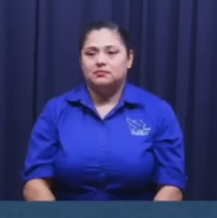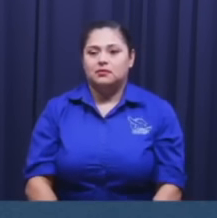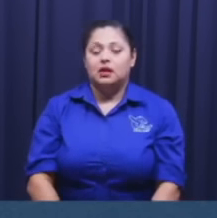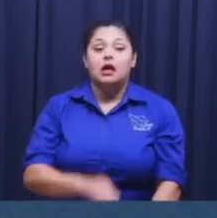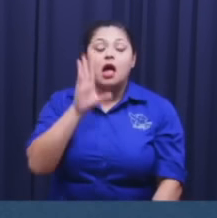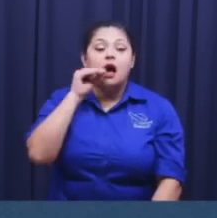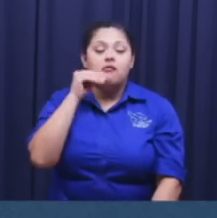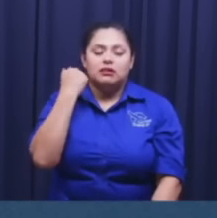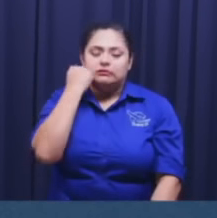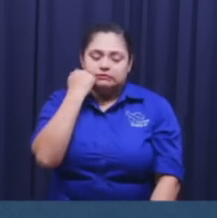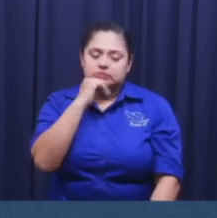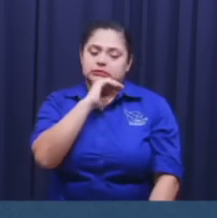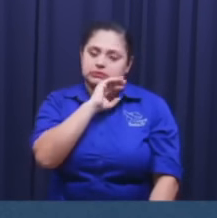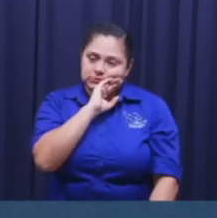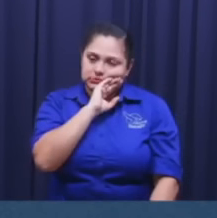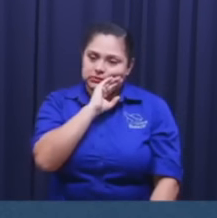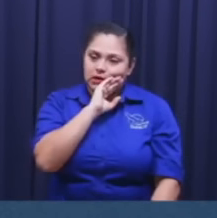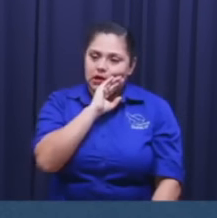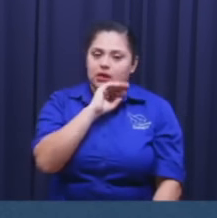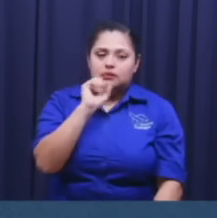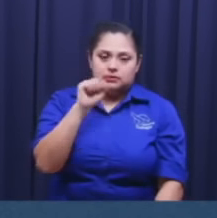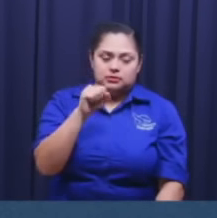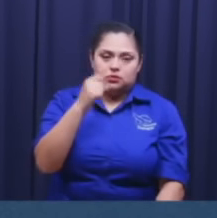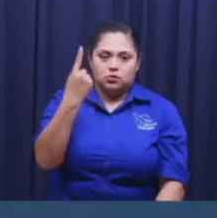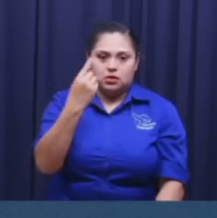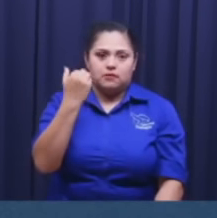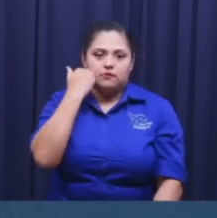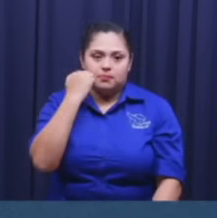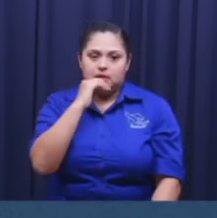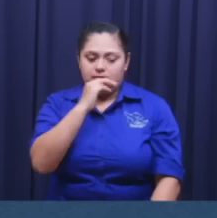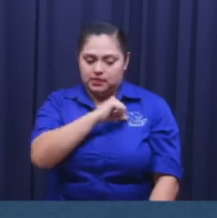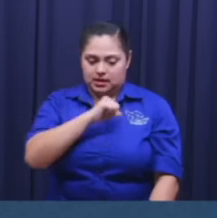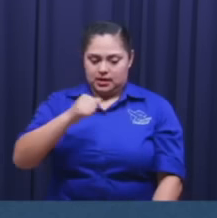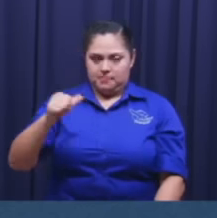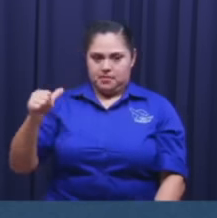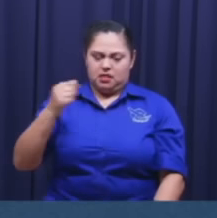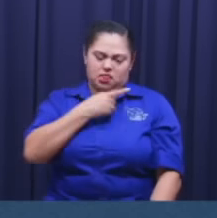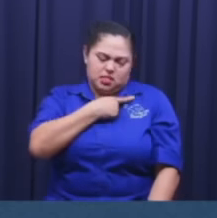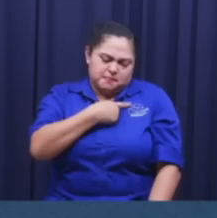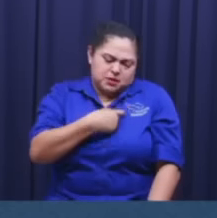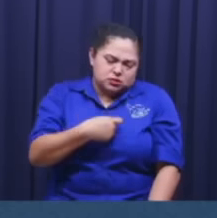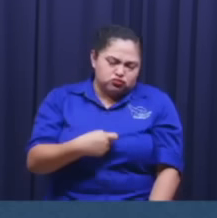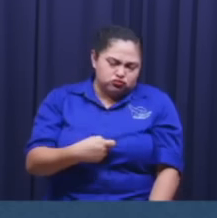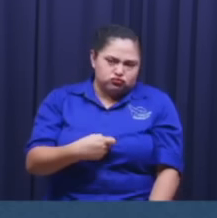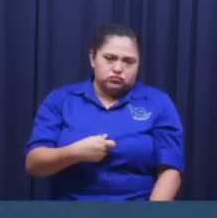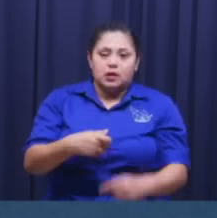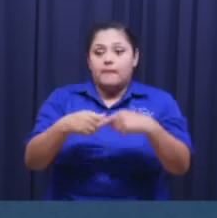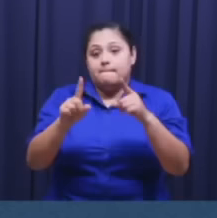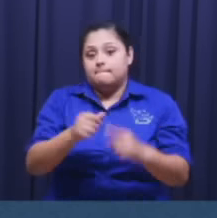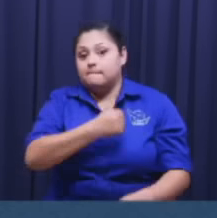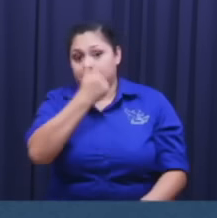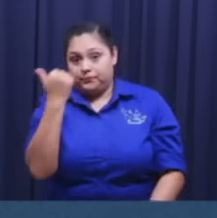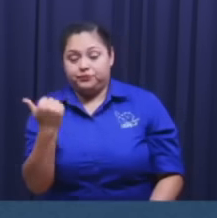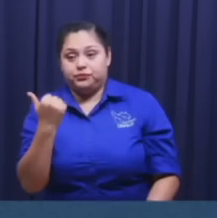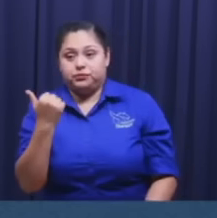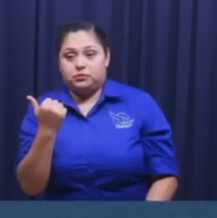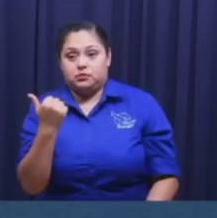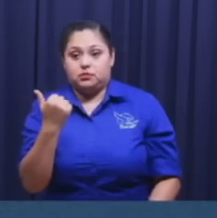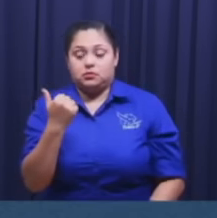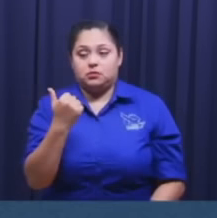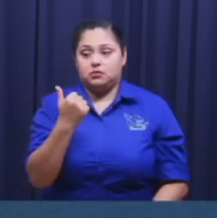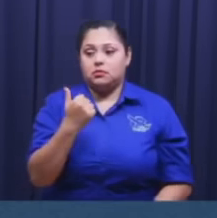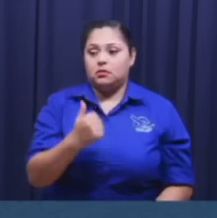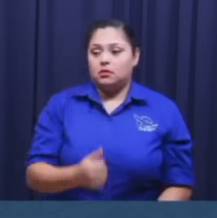Y habla de enfermedad. Claro que en uno es una enfermedad del alma, que es depresión. Pero en el otro,